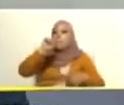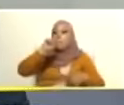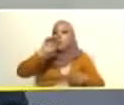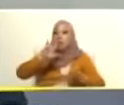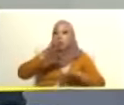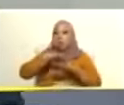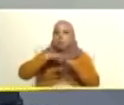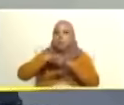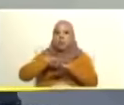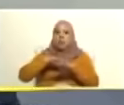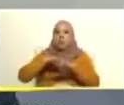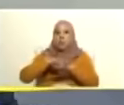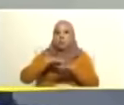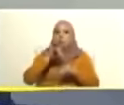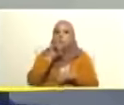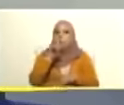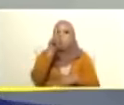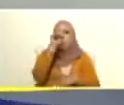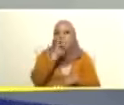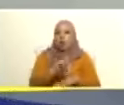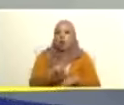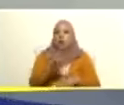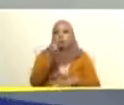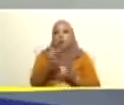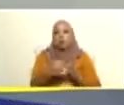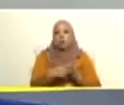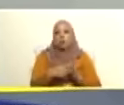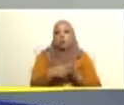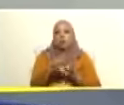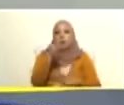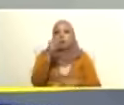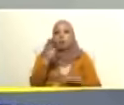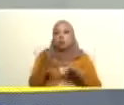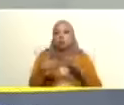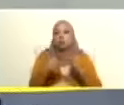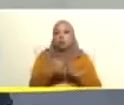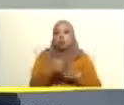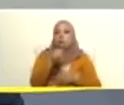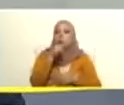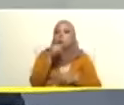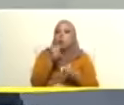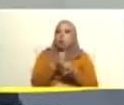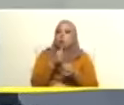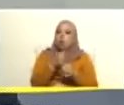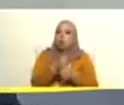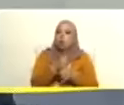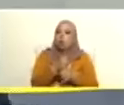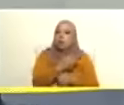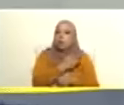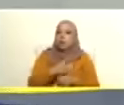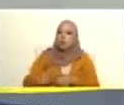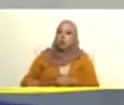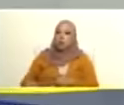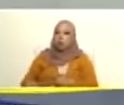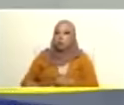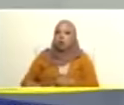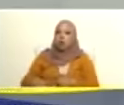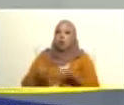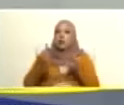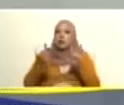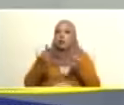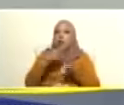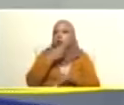disculpo. En el año 2020 ya vamos a cumplir 3 años electos, señor presidente. El 6 de